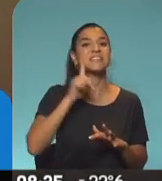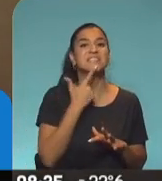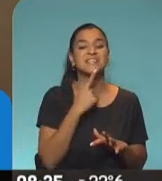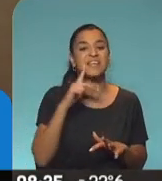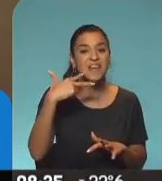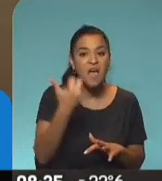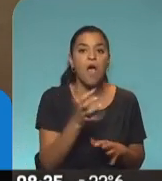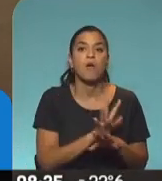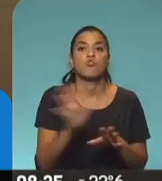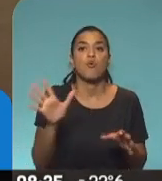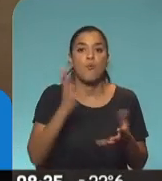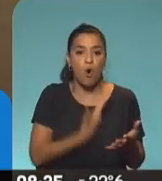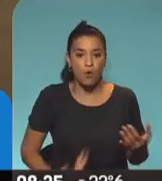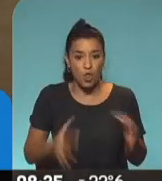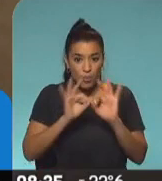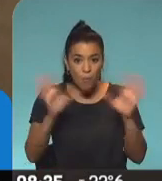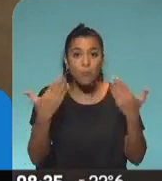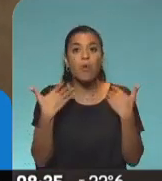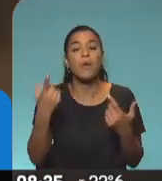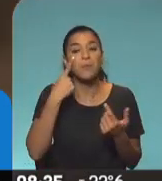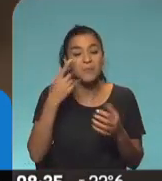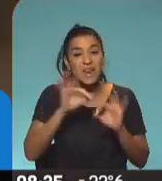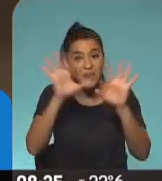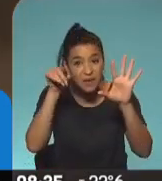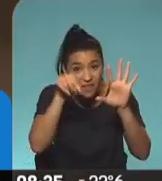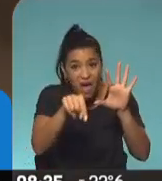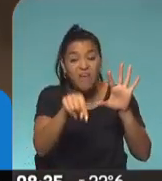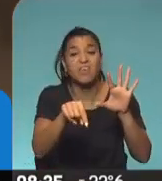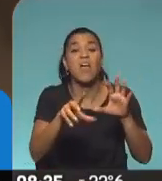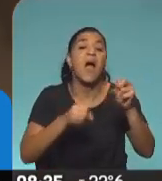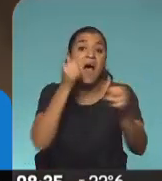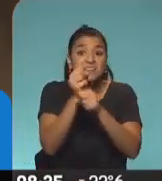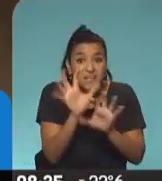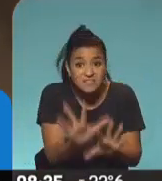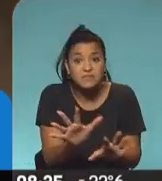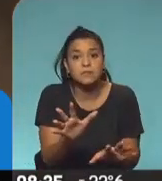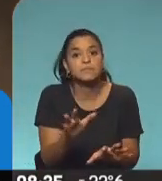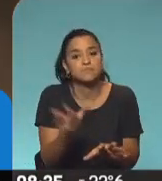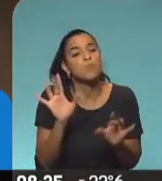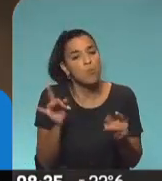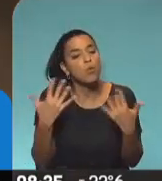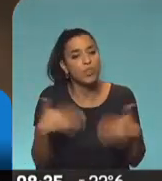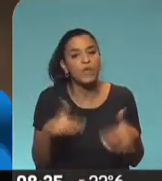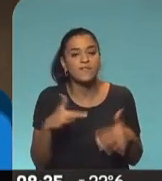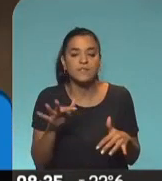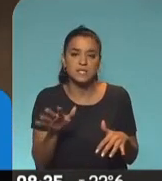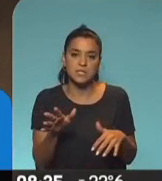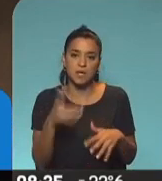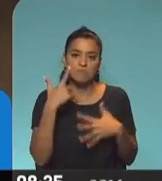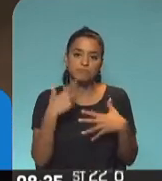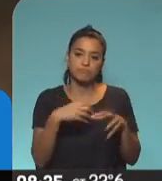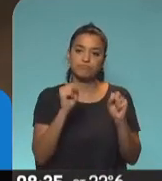gobiernos democráticos y puedan vivir en libertad, va a ser, hasta que eso suceda, va a ser muy compleja la búsqueda